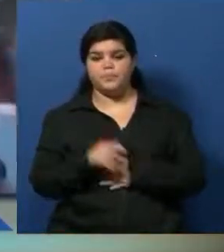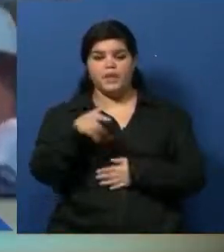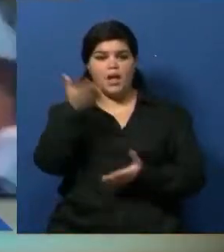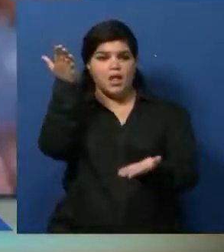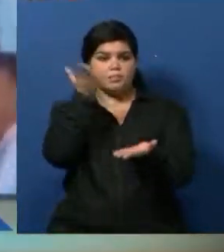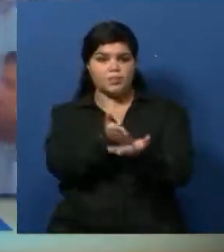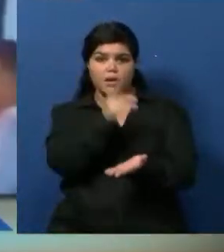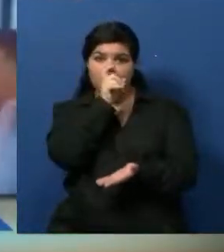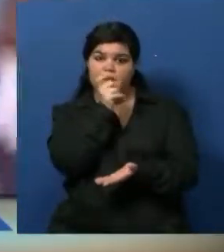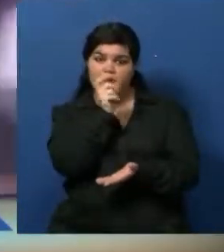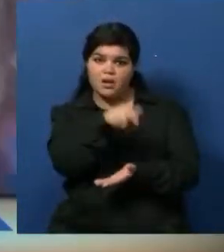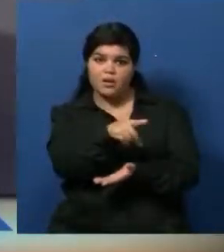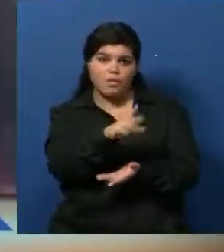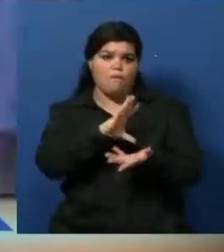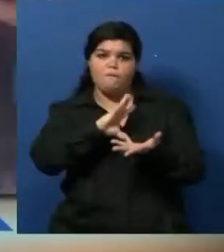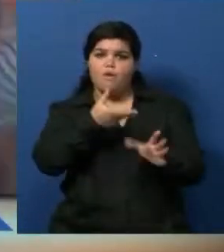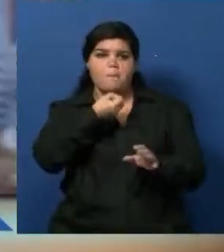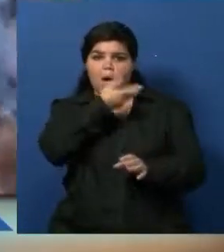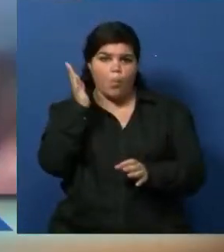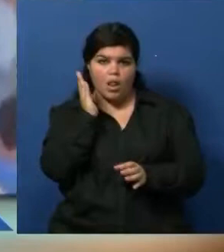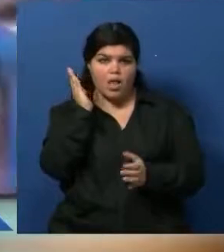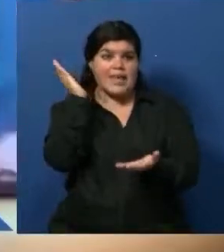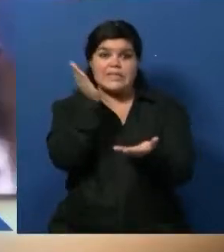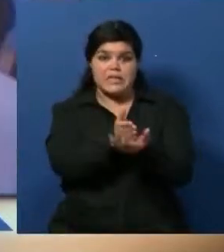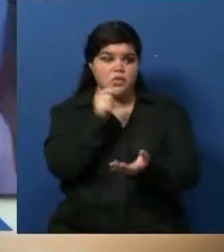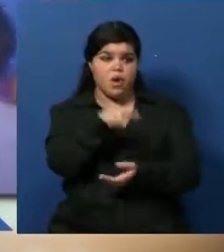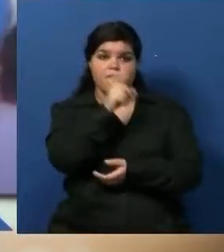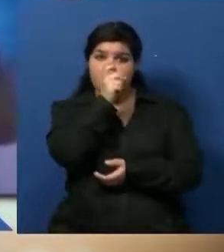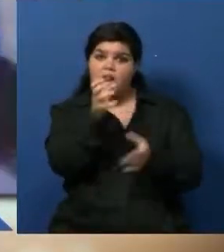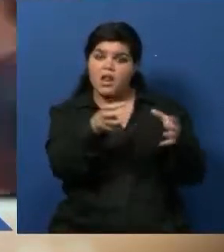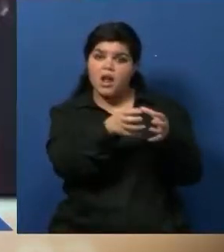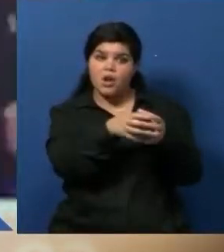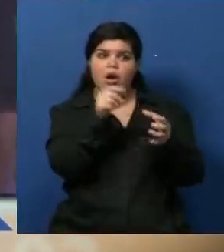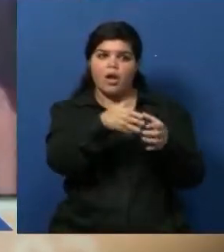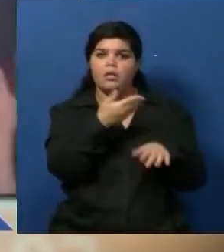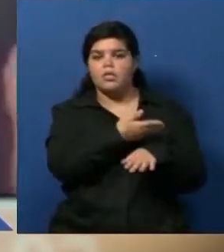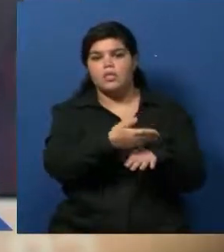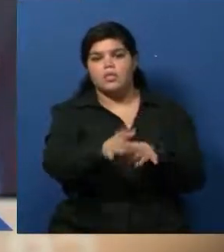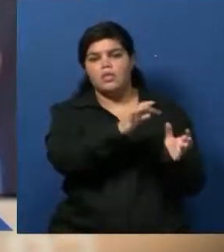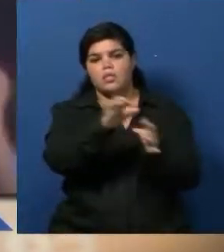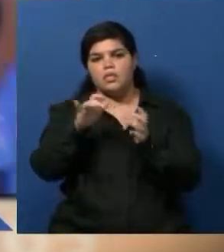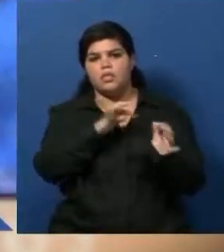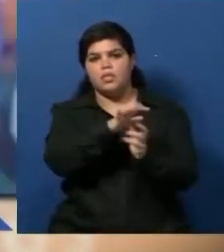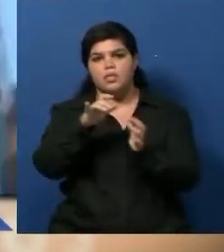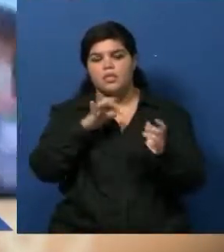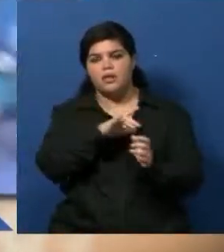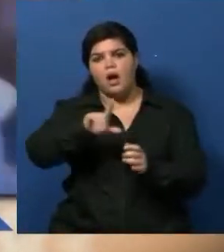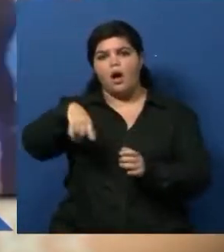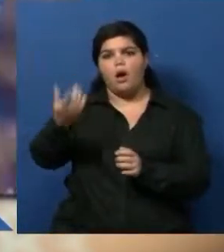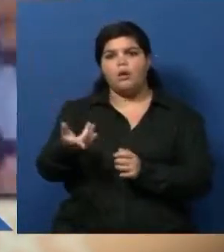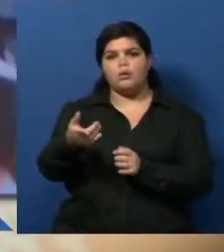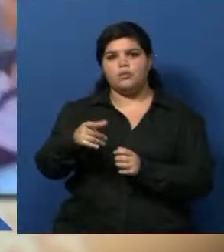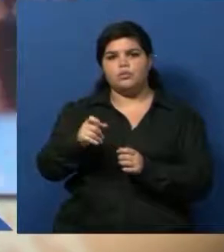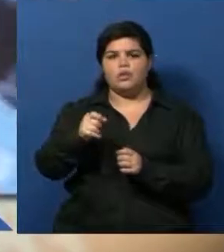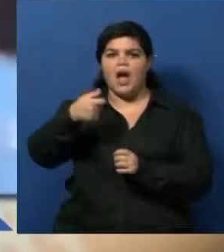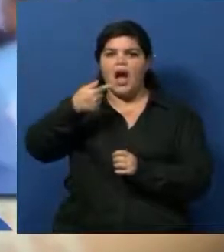a Belgrano de la manera que lo sancionen, vendrán las eternas discusiones de que a Chicago y Almirante Brown, por distintos